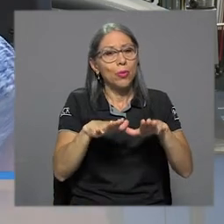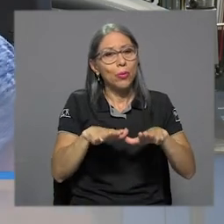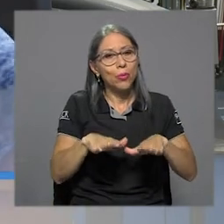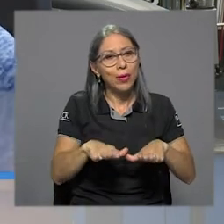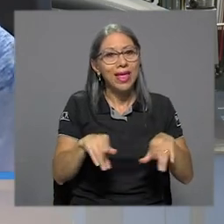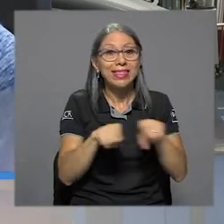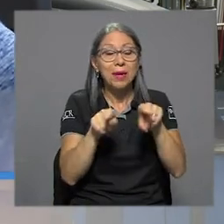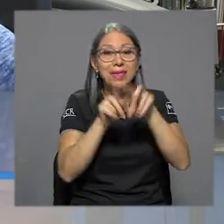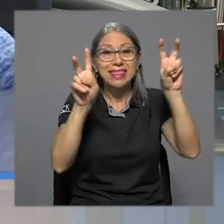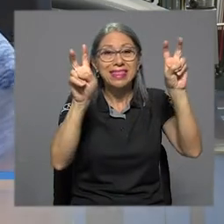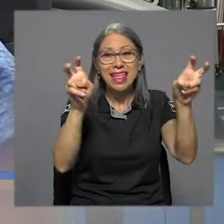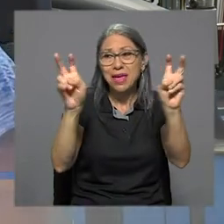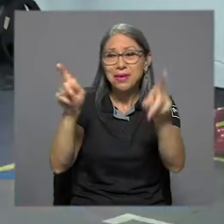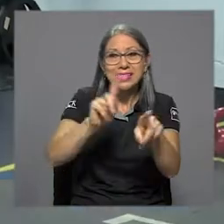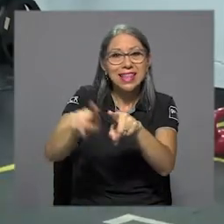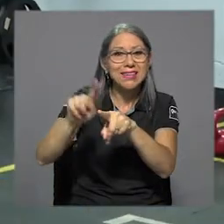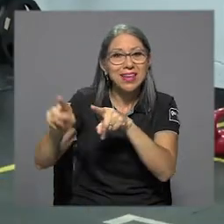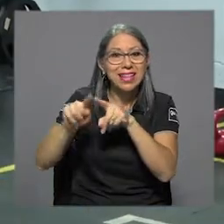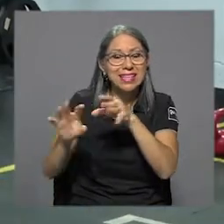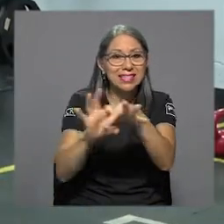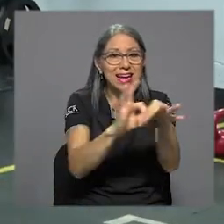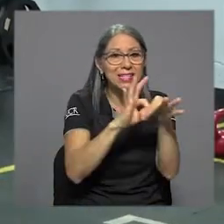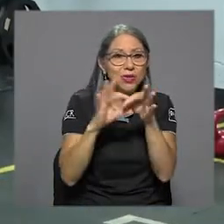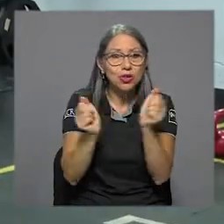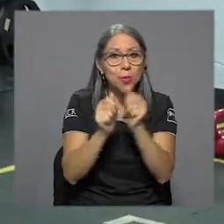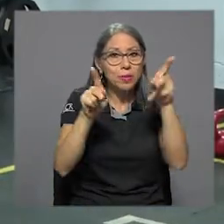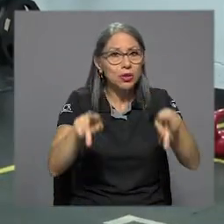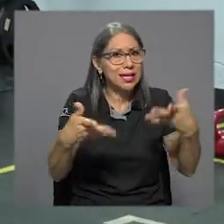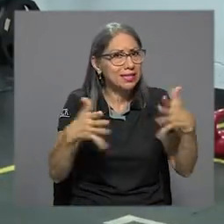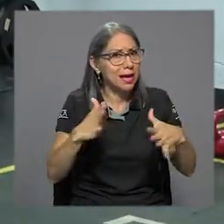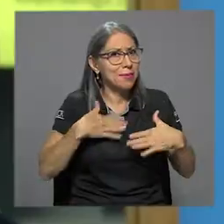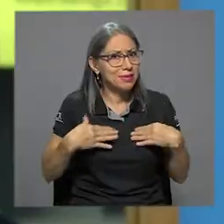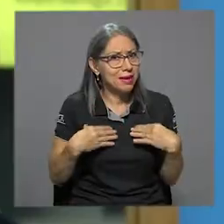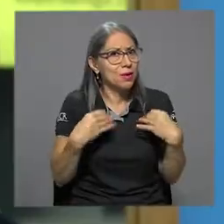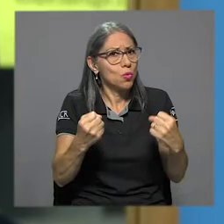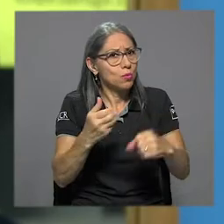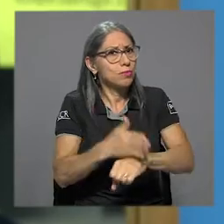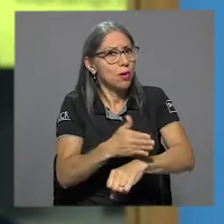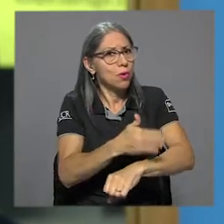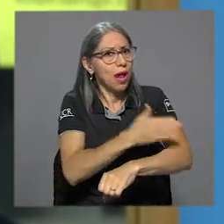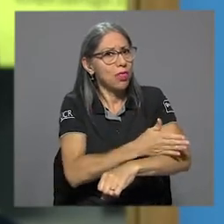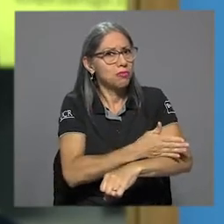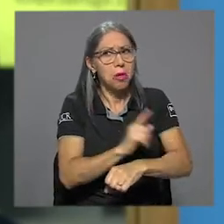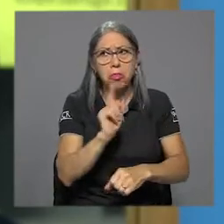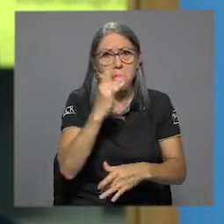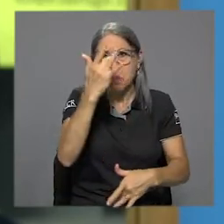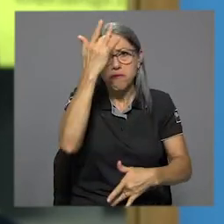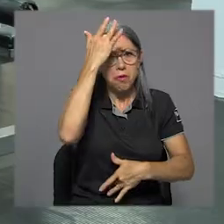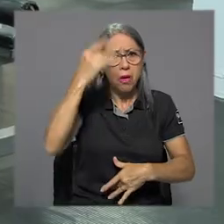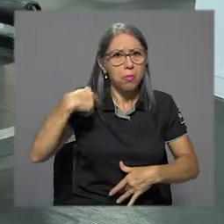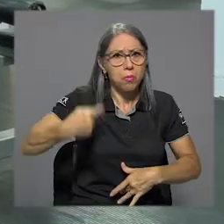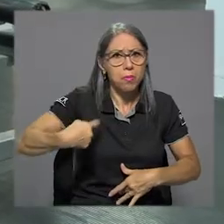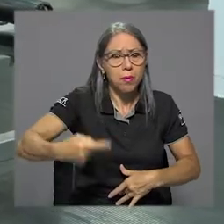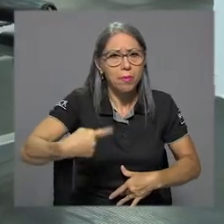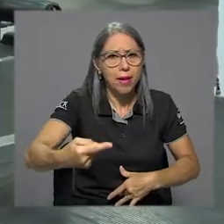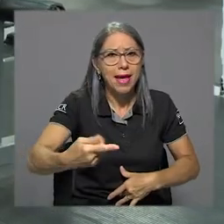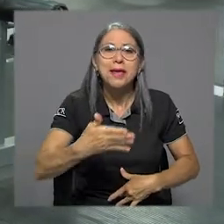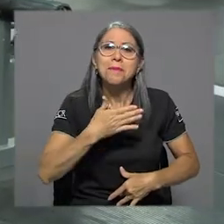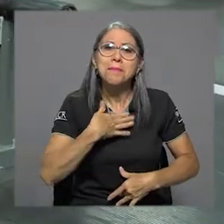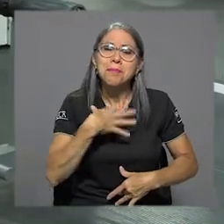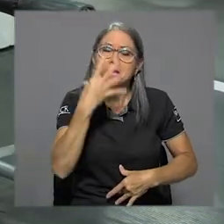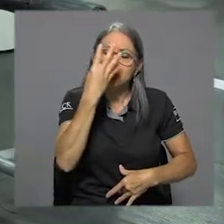relaciones interpersonales de la vida cotidiana. En cuanto a la salud que había mejorado, que no me enfermaba con tanta frecuencia, mi calidad de sueño